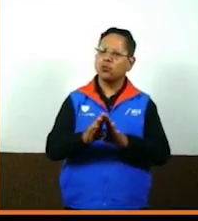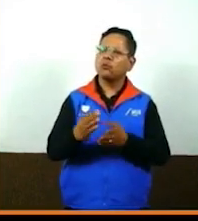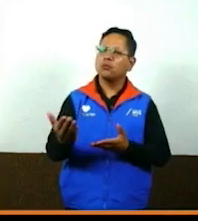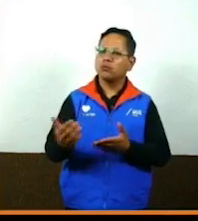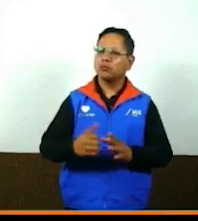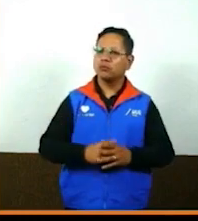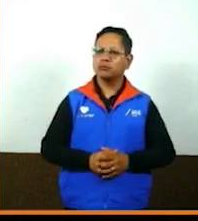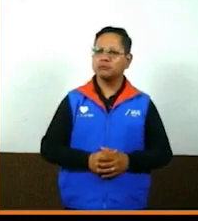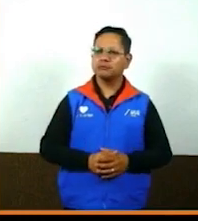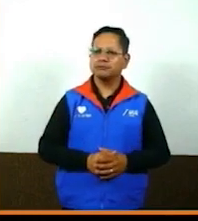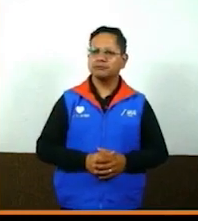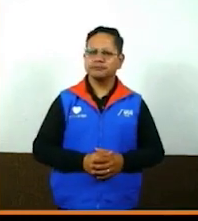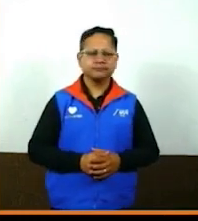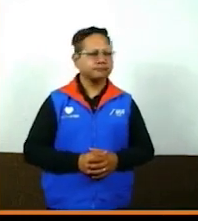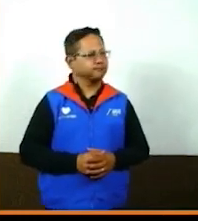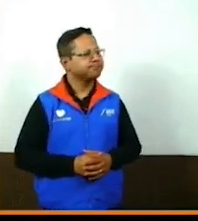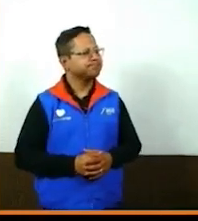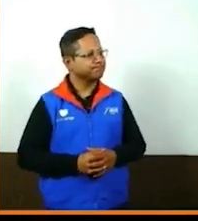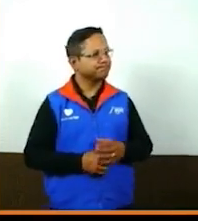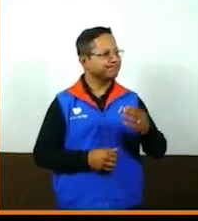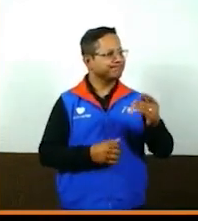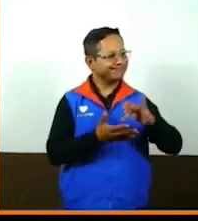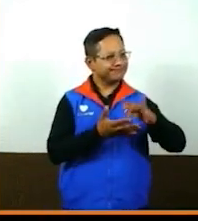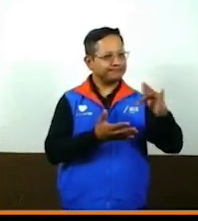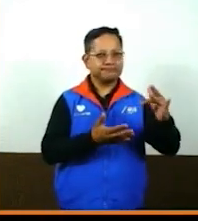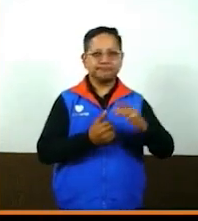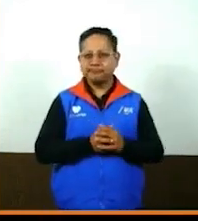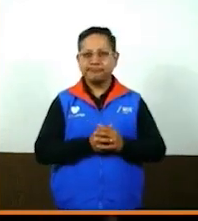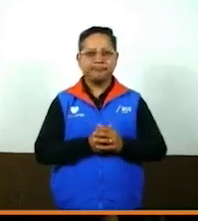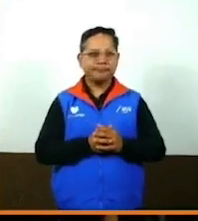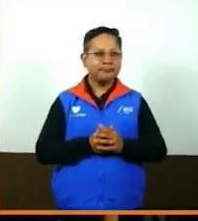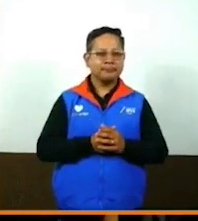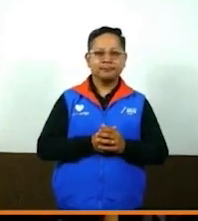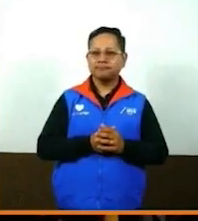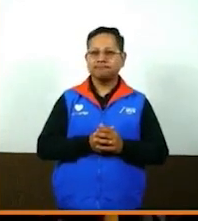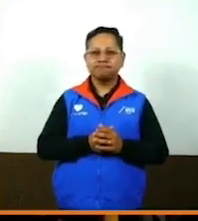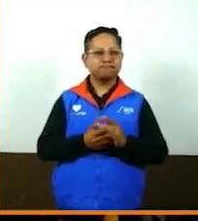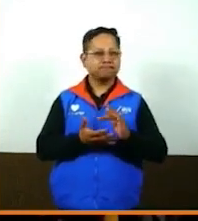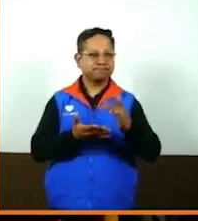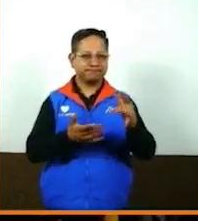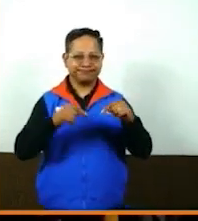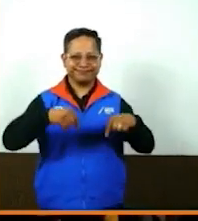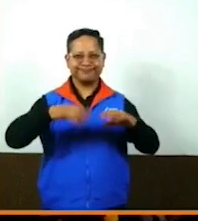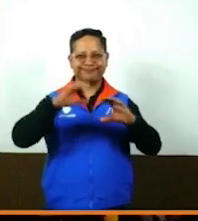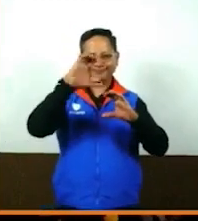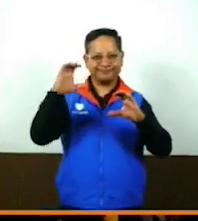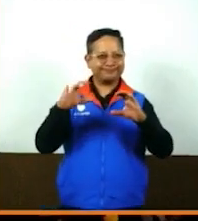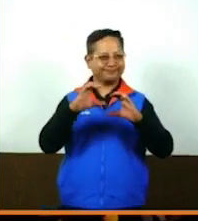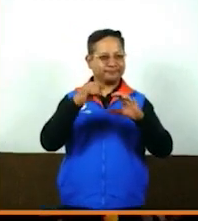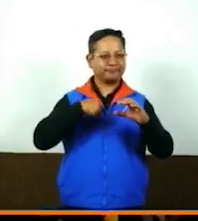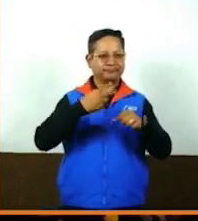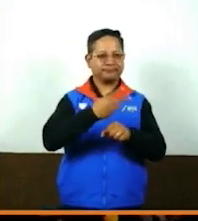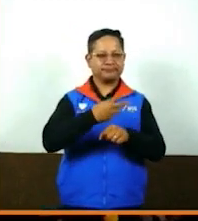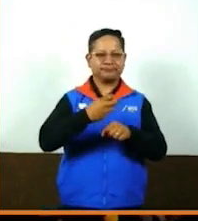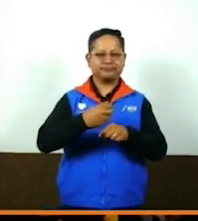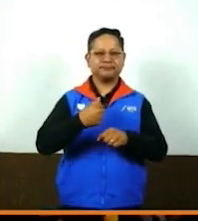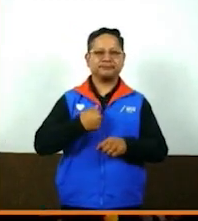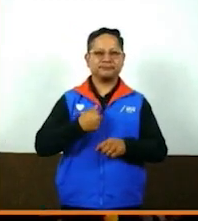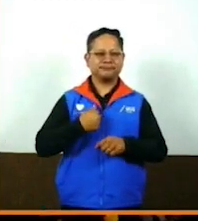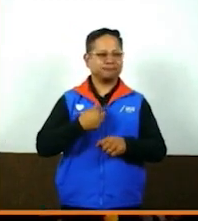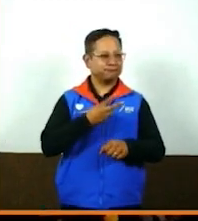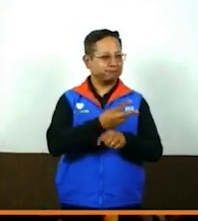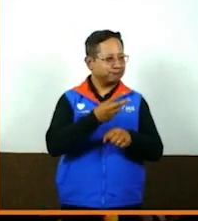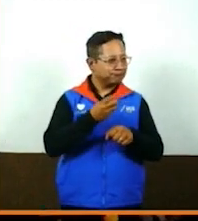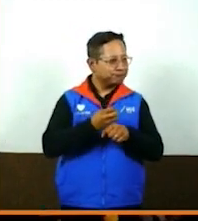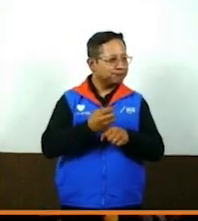Laura. Muchas gracias. Gracias a CEMEFI por la invitación. Qué gusto estar el día de